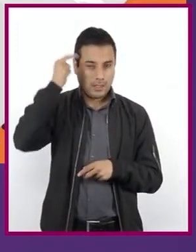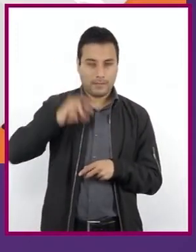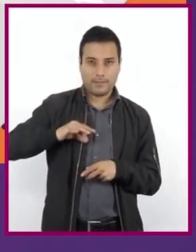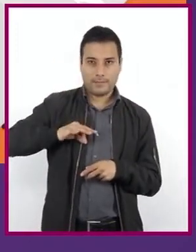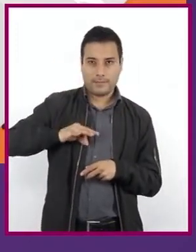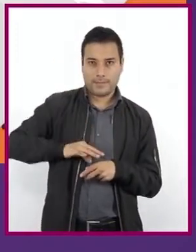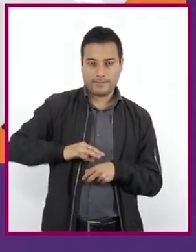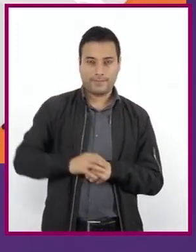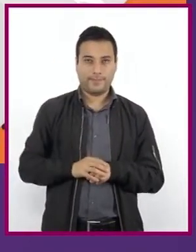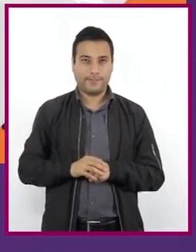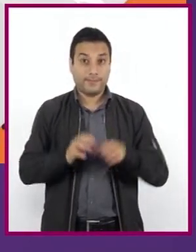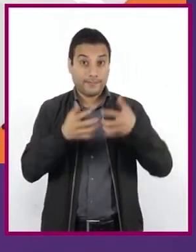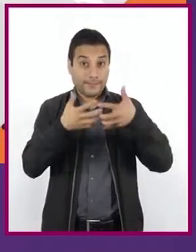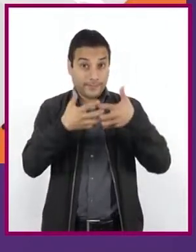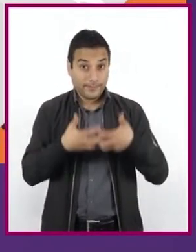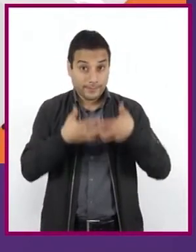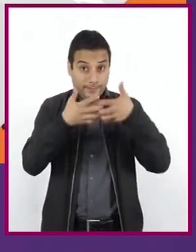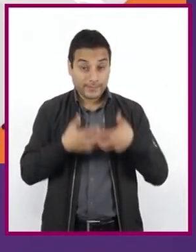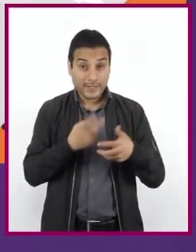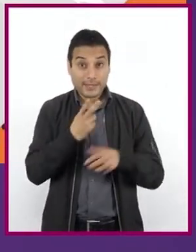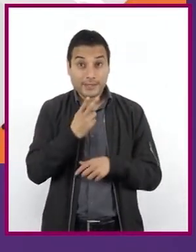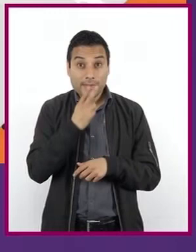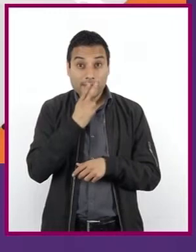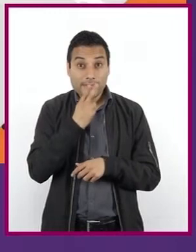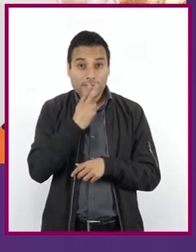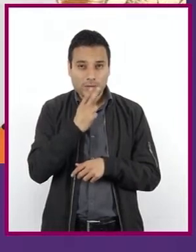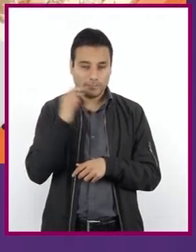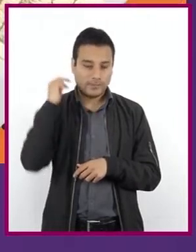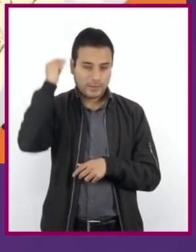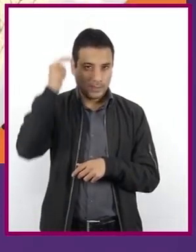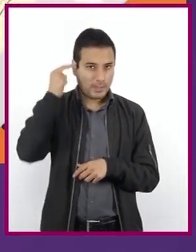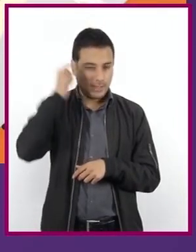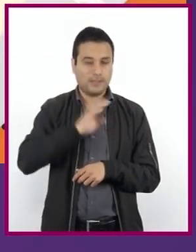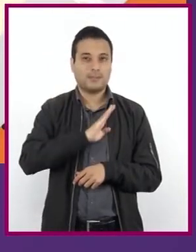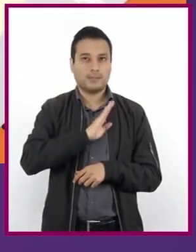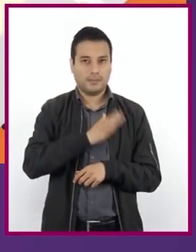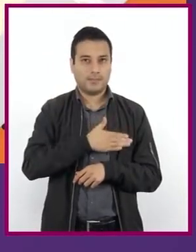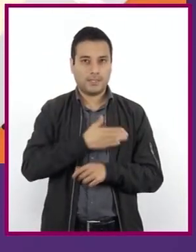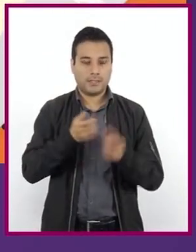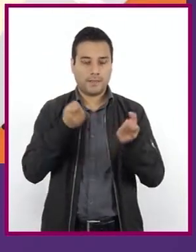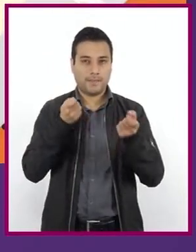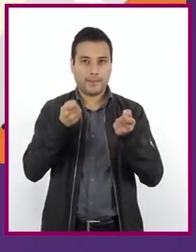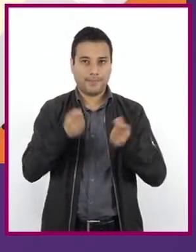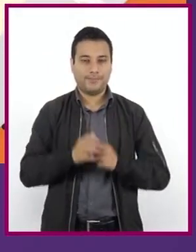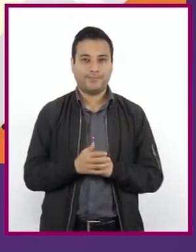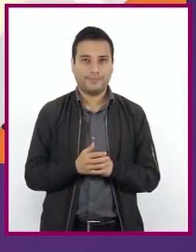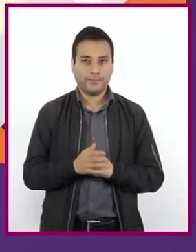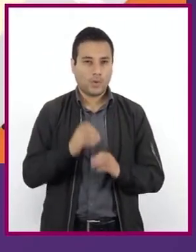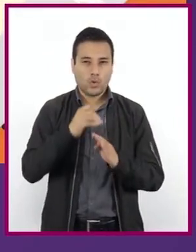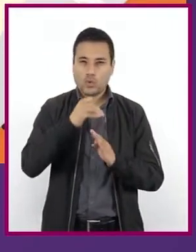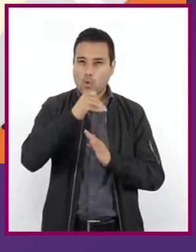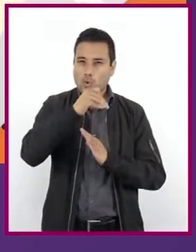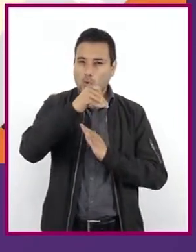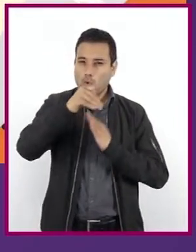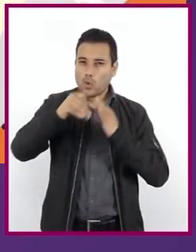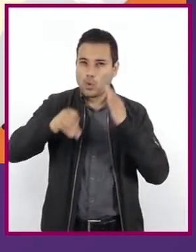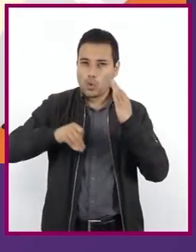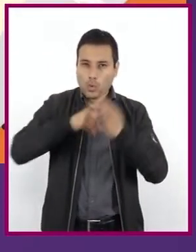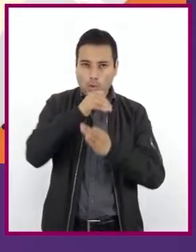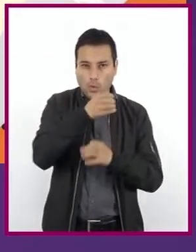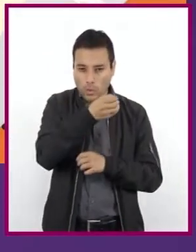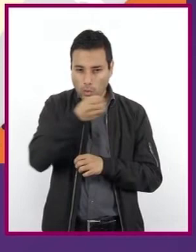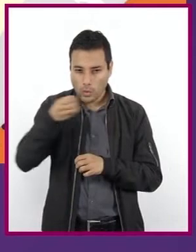tabaco. Esto significó que la corona se hiciera cargo de todo el ciclo, desde